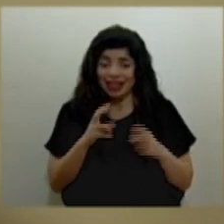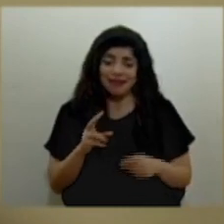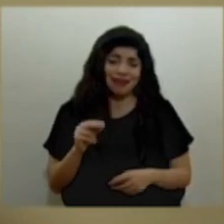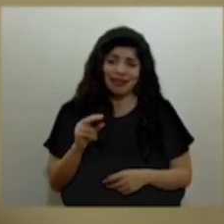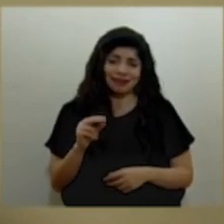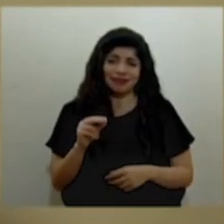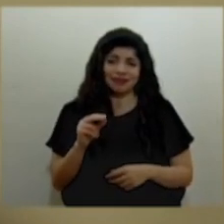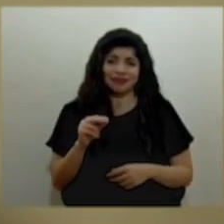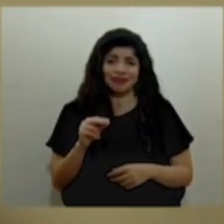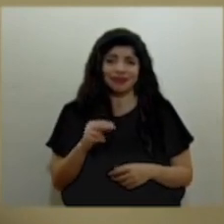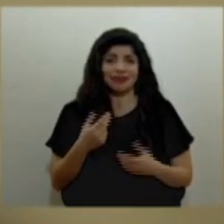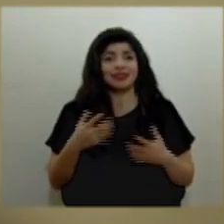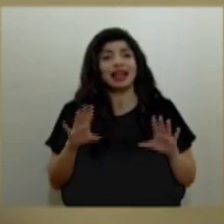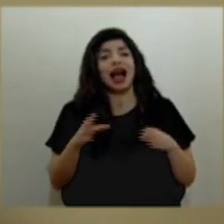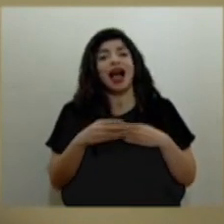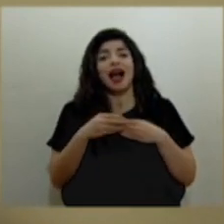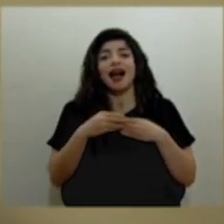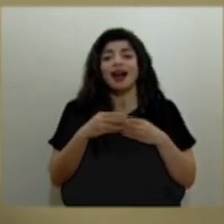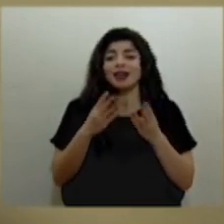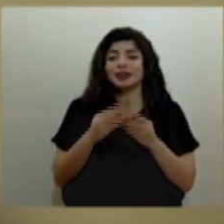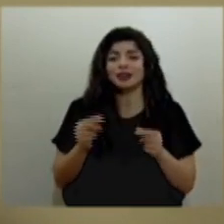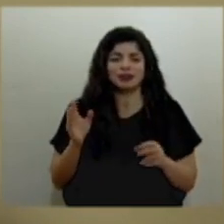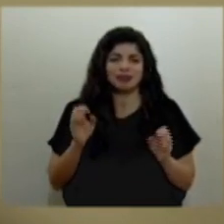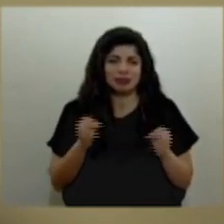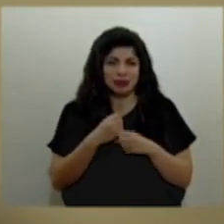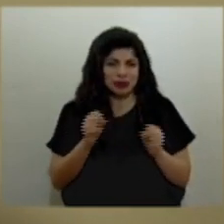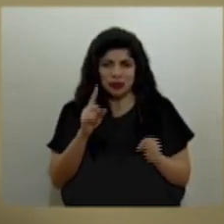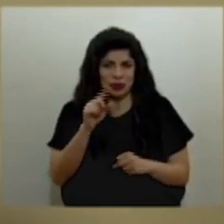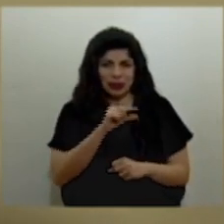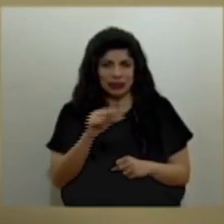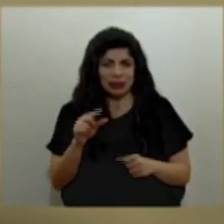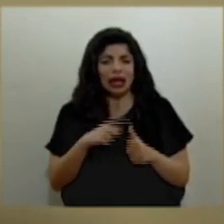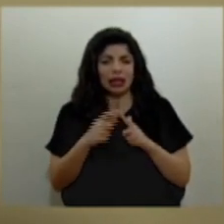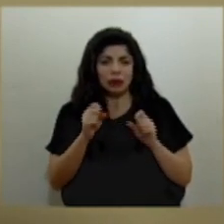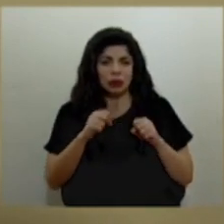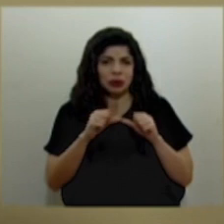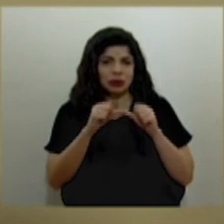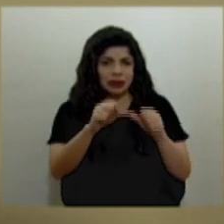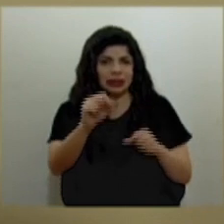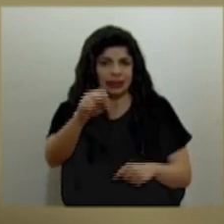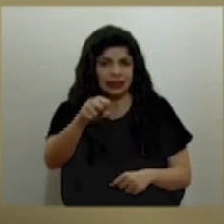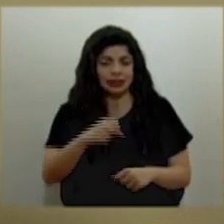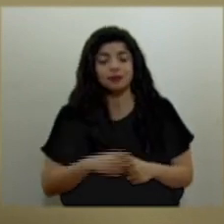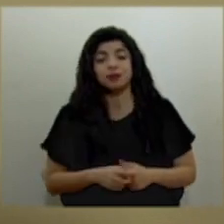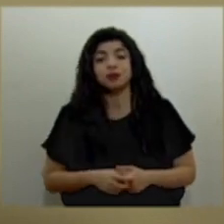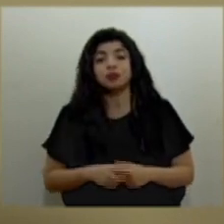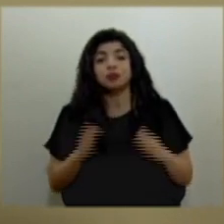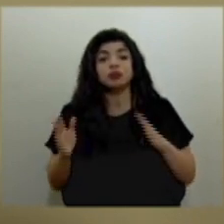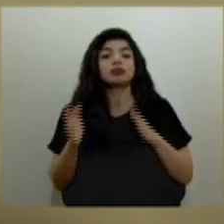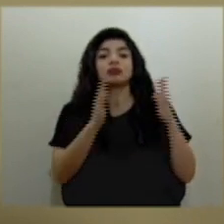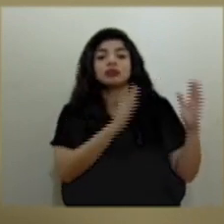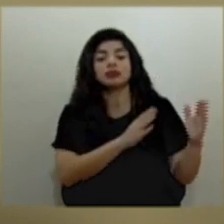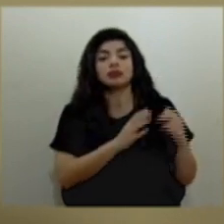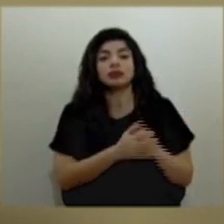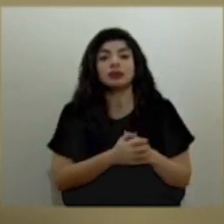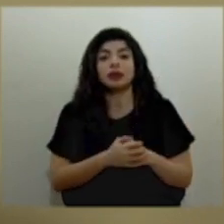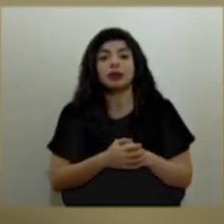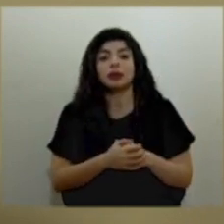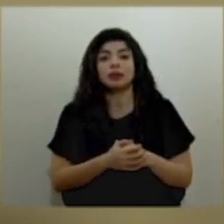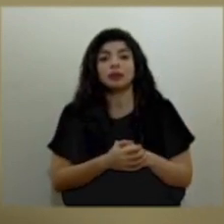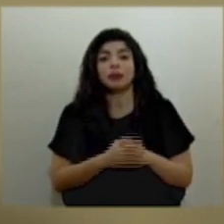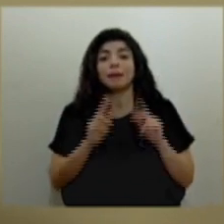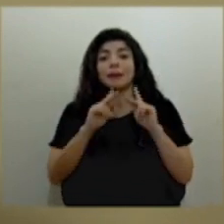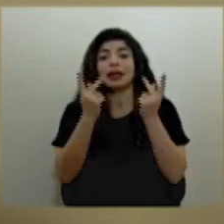completamente con holgura de la situación que estamos viviendo. Entonces, posiblemente sí se mantenga. Y con respecto a los